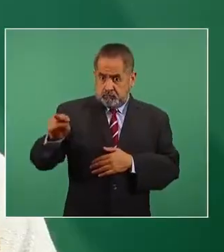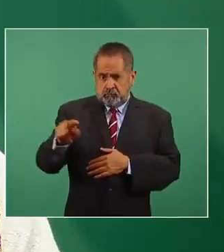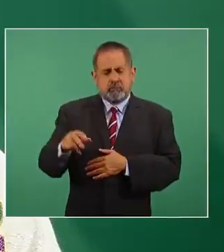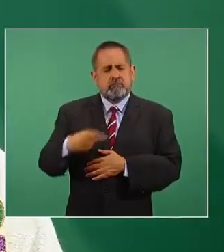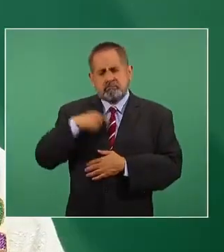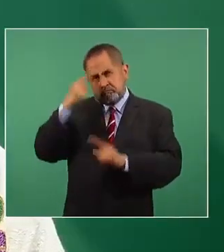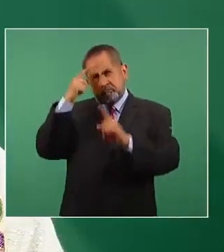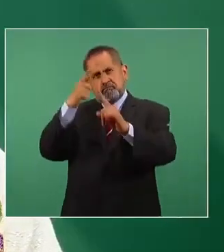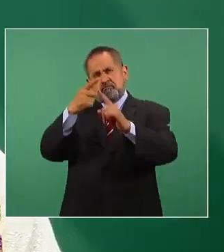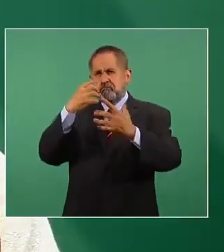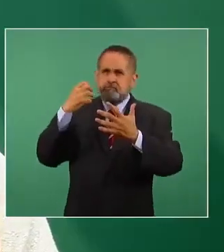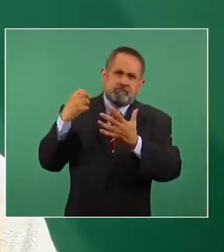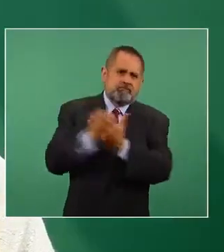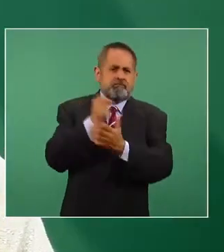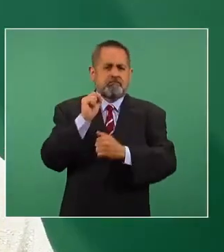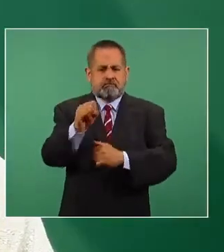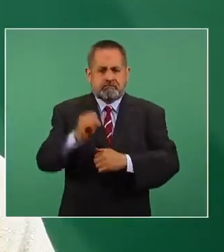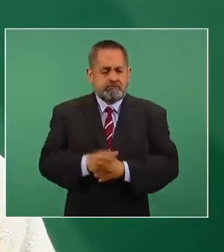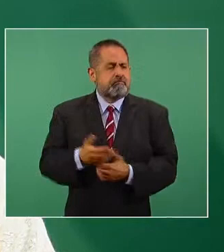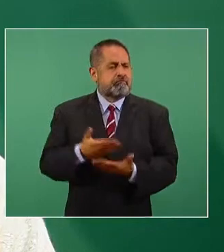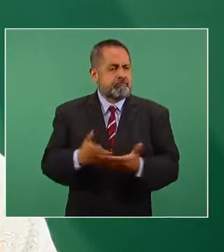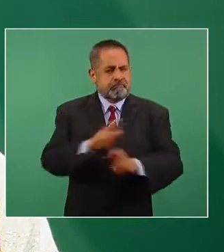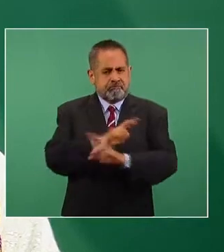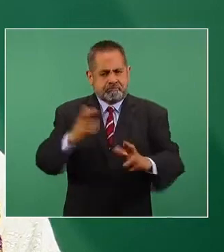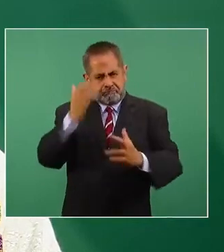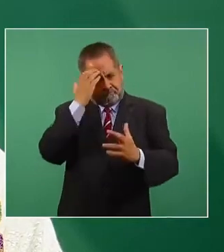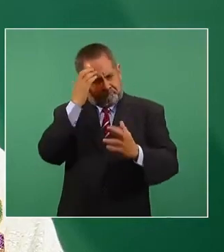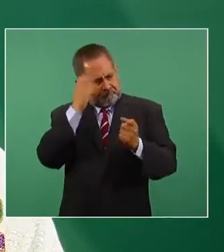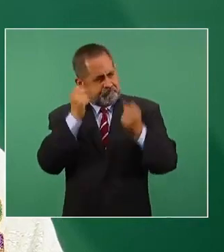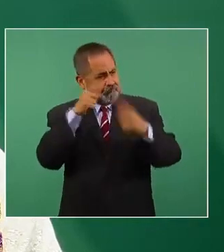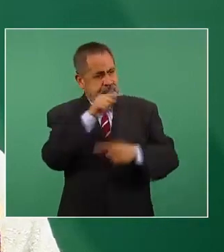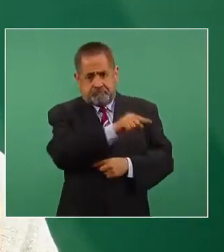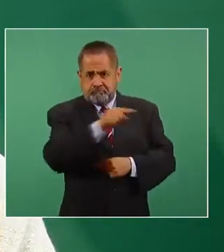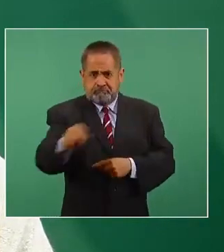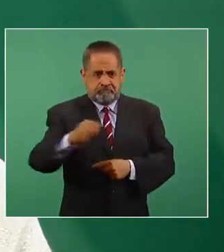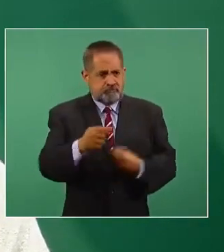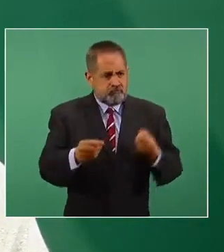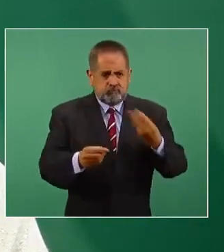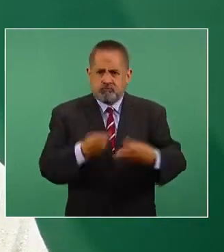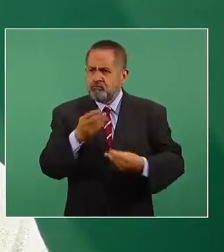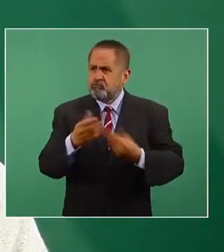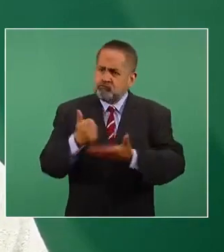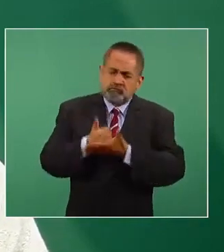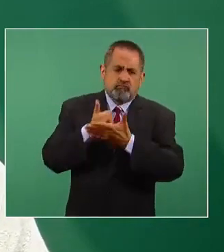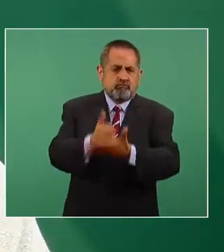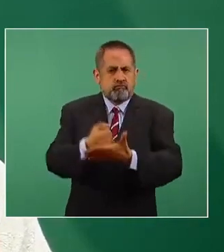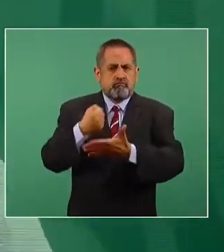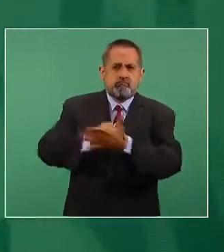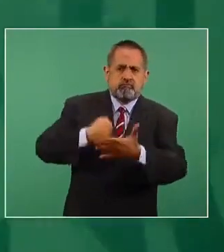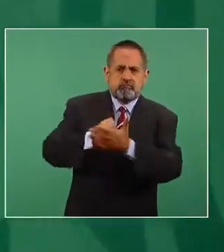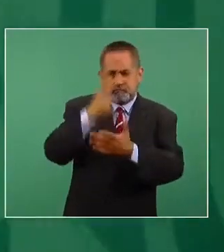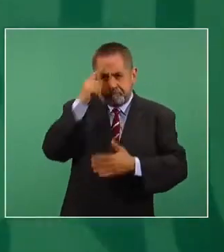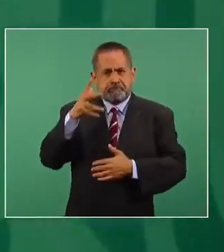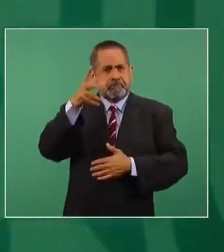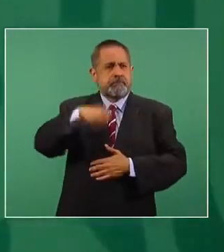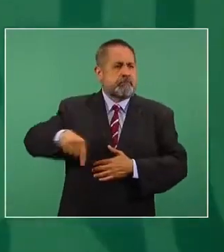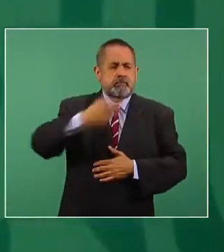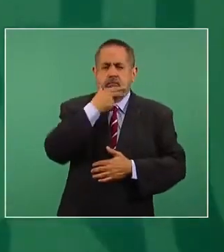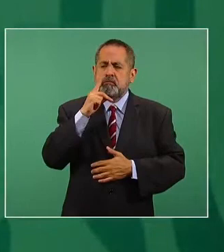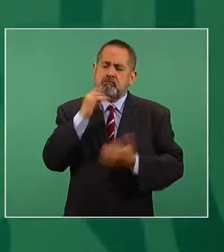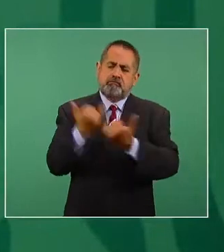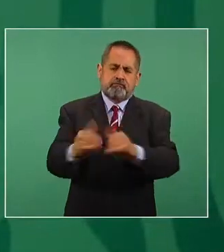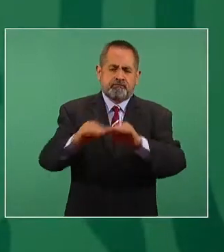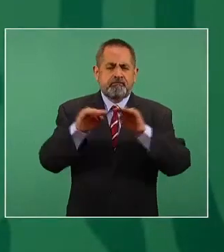sus sueños y hoy reconocemos todo cuanto han aportado a la construcción de la igualdad en el país,